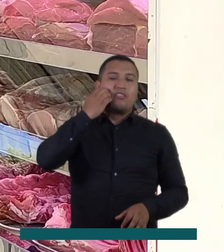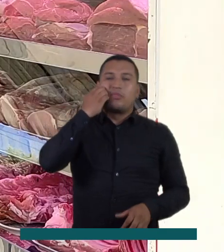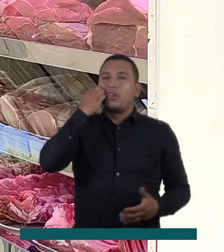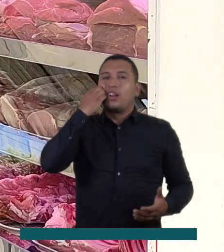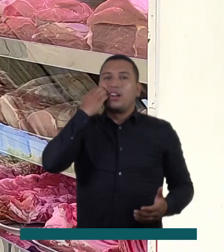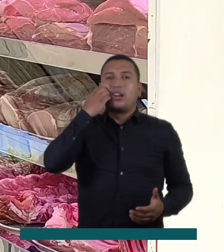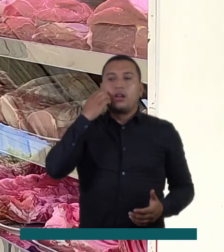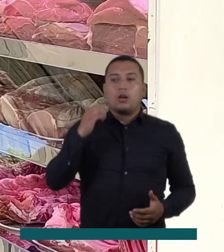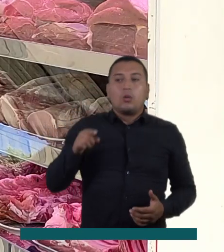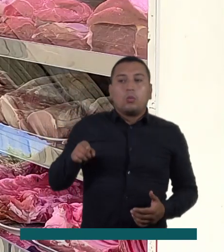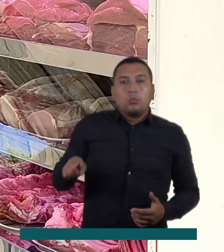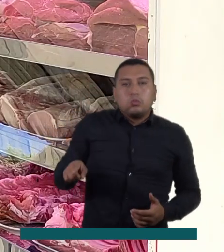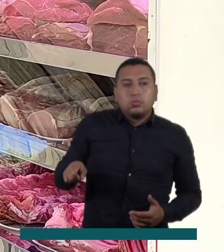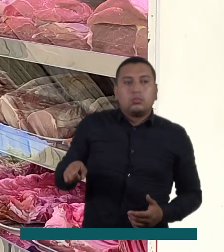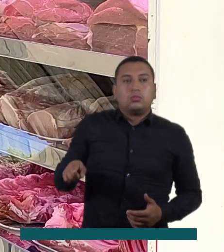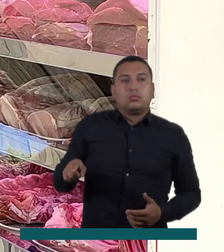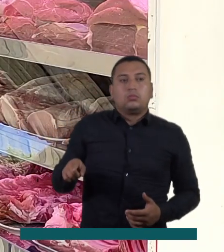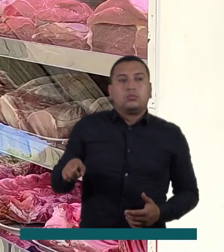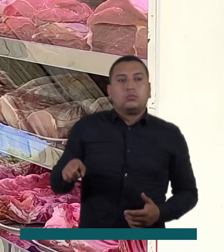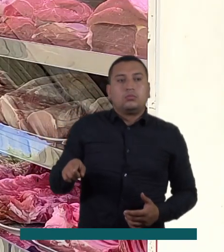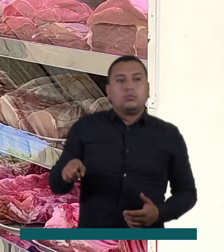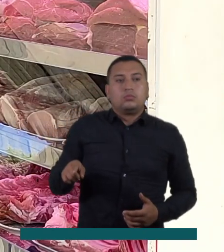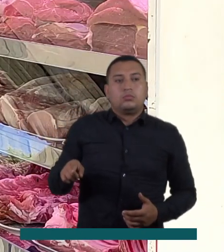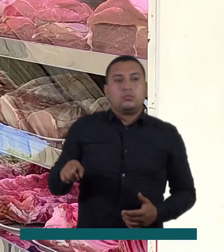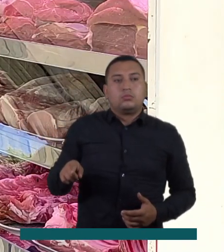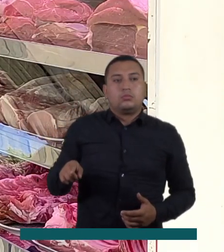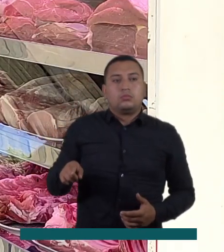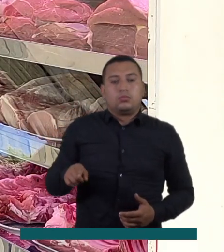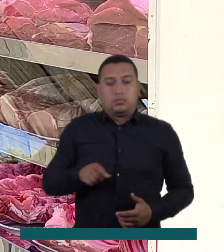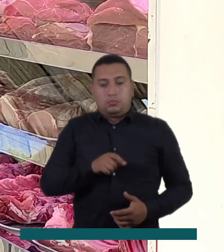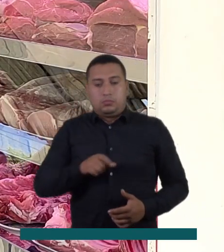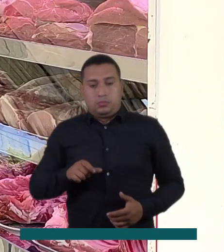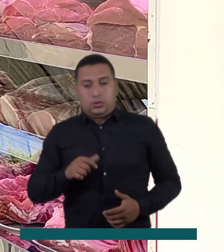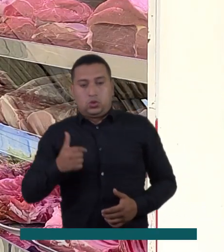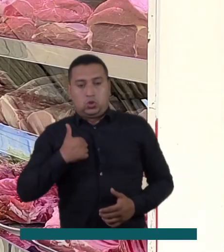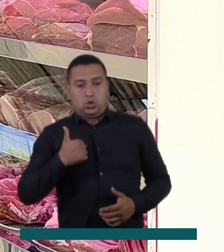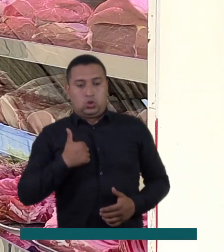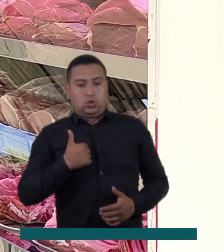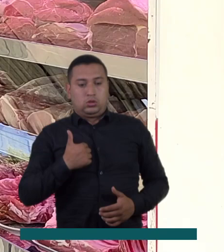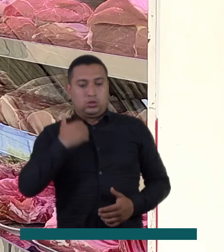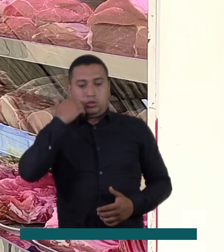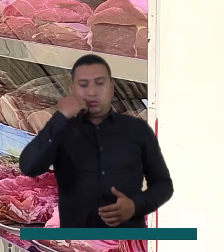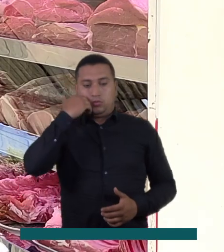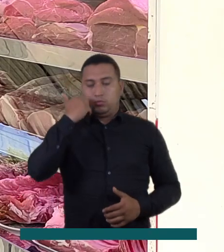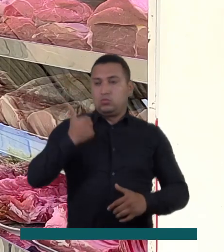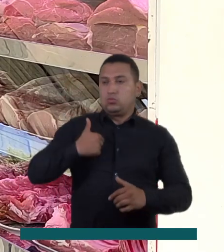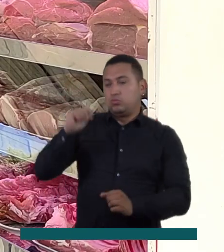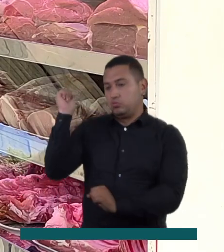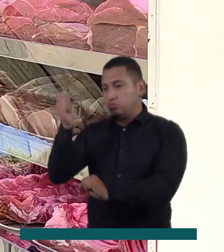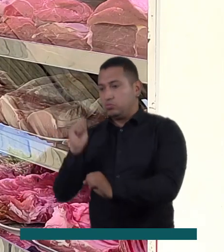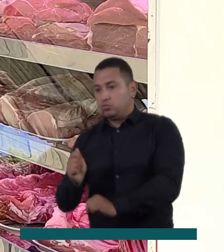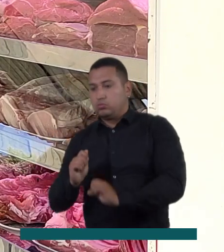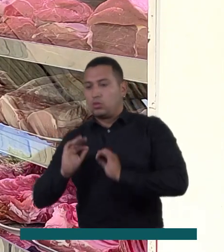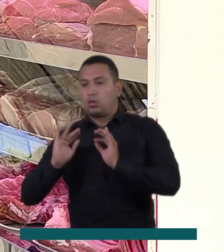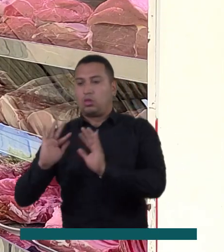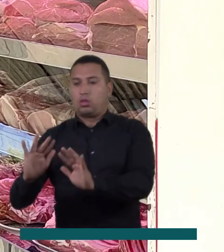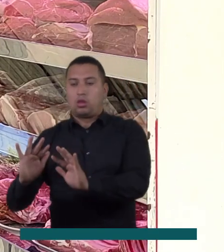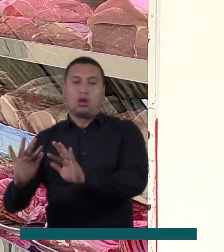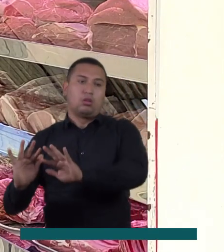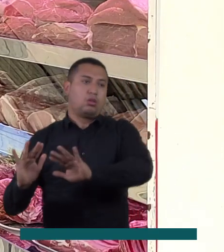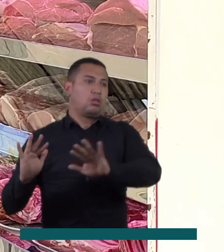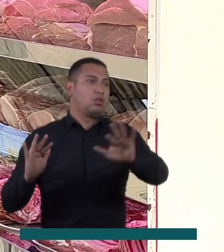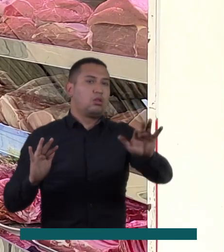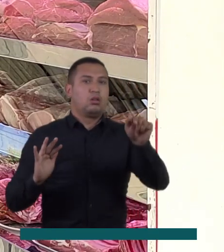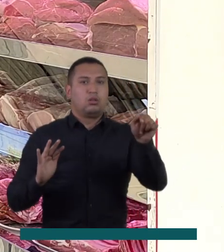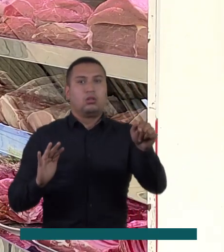muchas veces tienen las mismas personas que realizan el sacrificio clandestino y las transfieren al animal